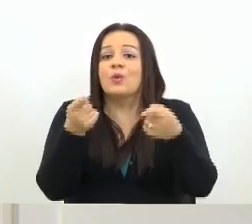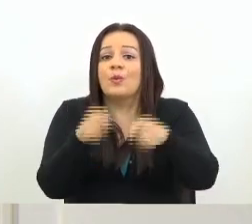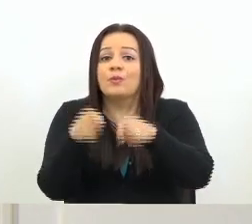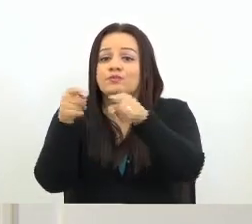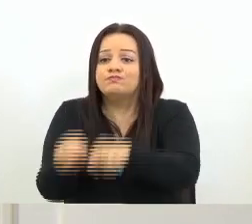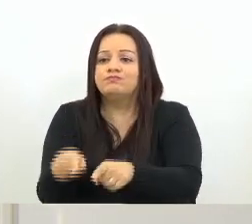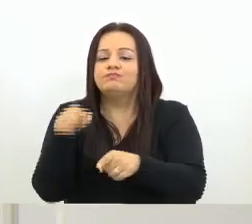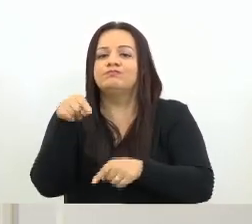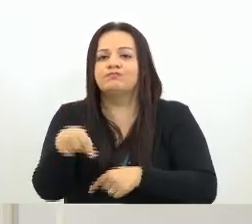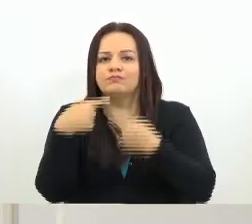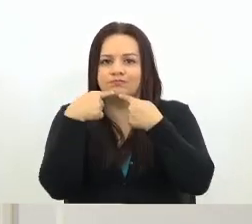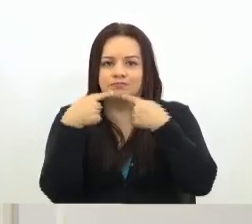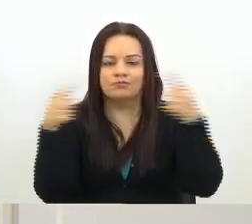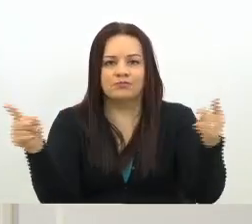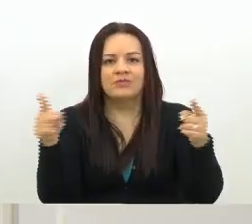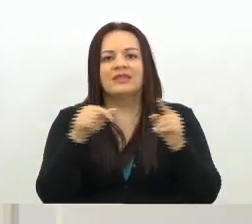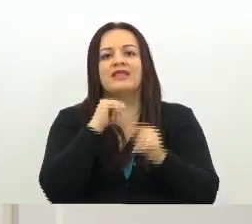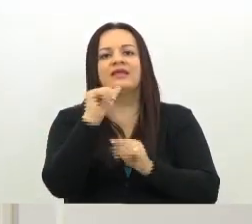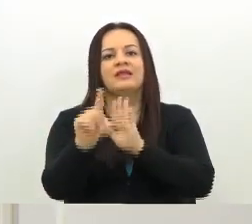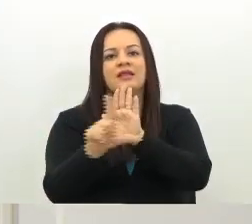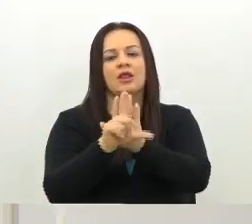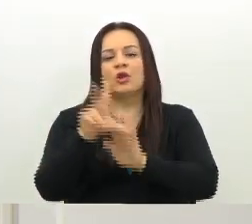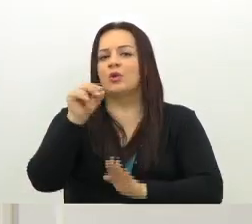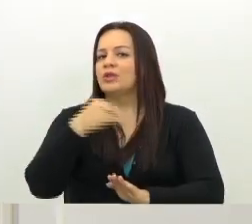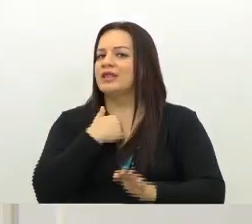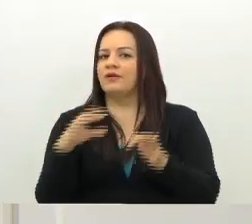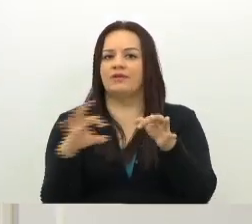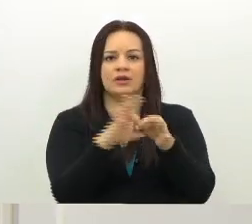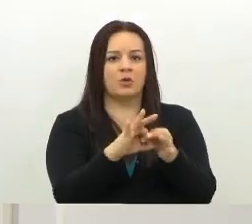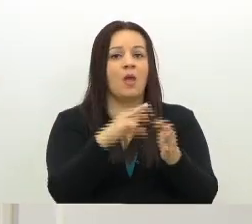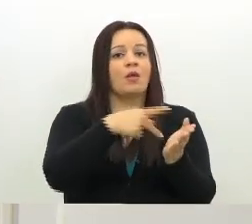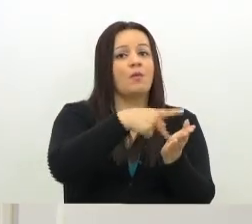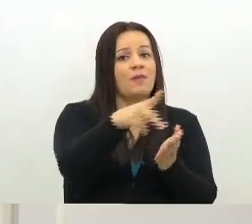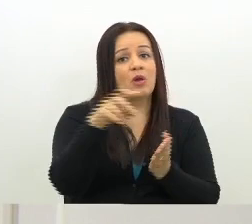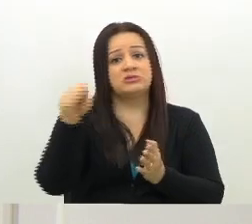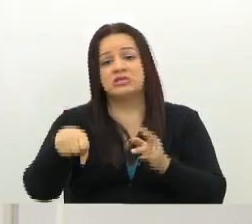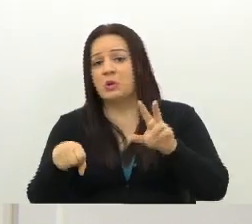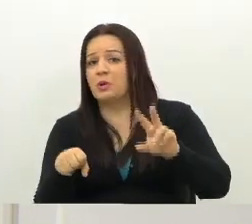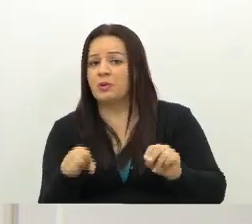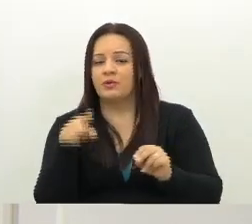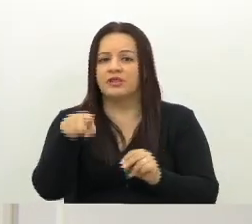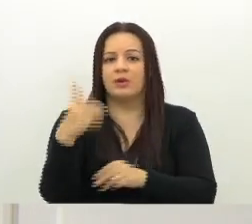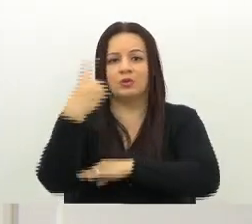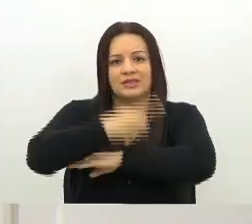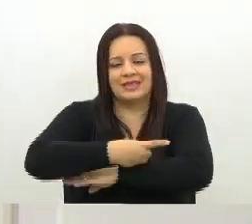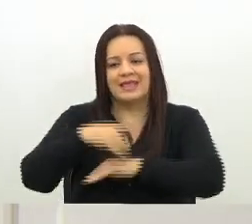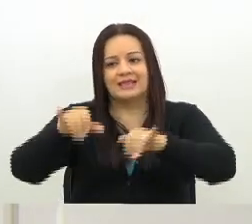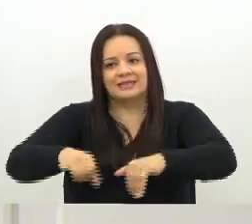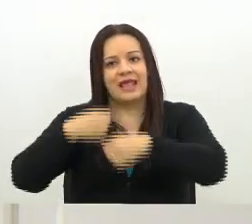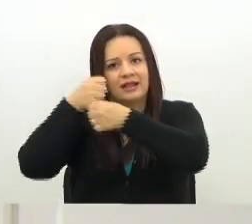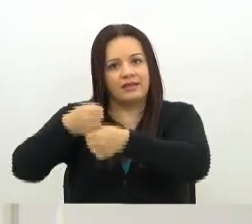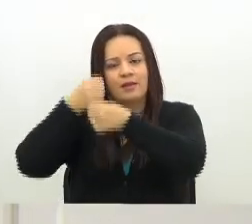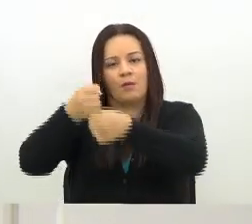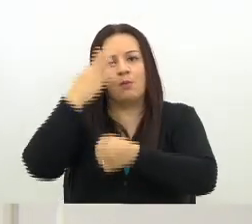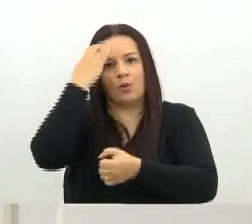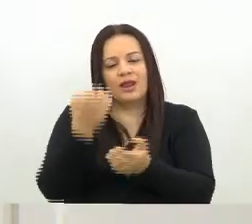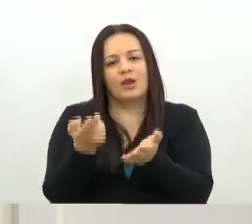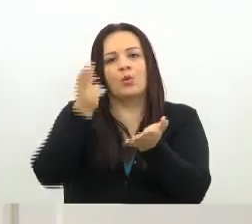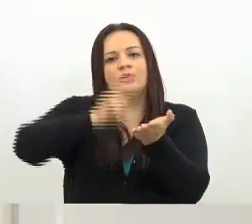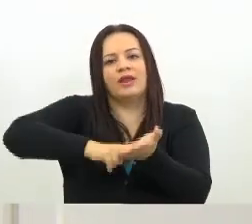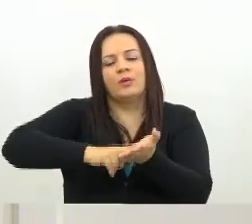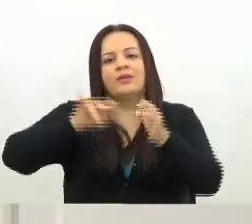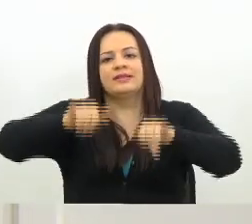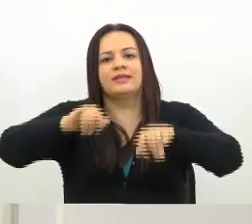no tiene relación alguna con el pago o no de los días holgados o no trabajados, ya que el contrato se encuentra